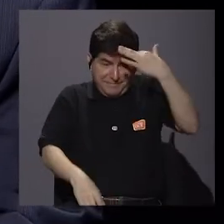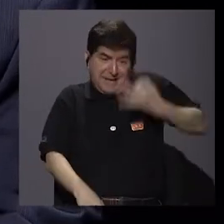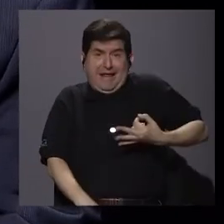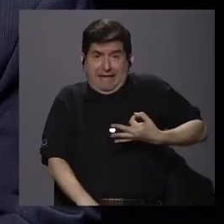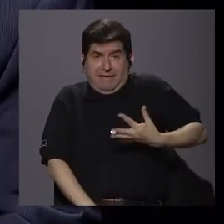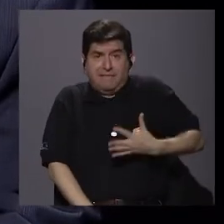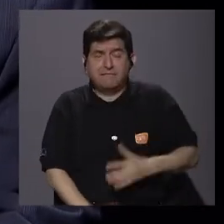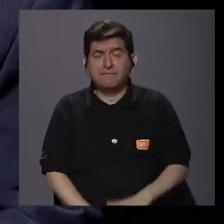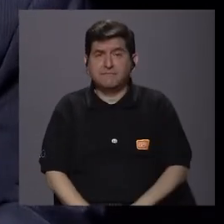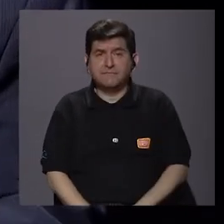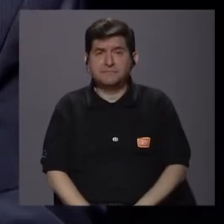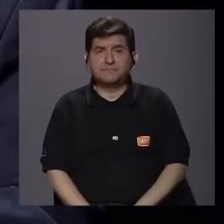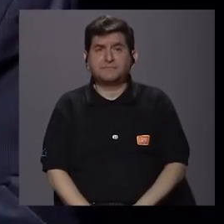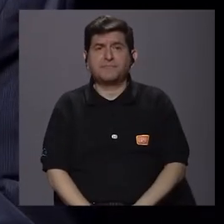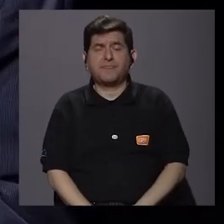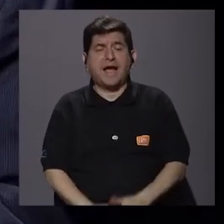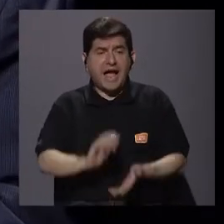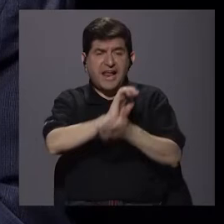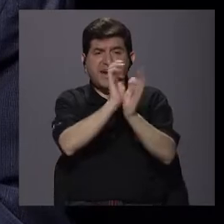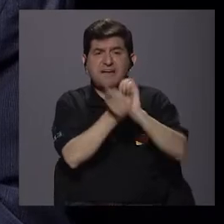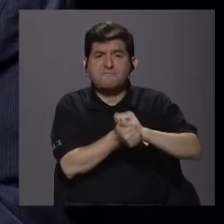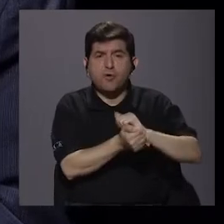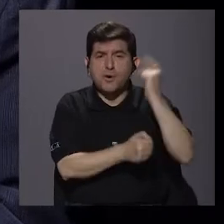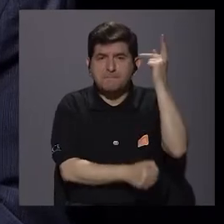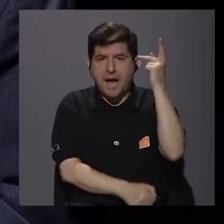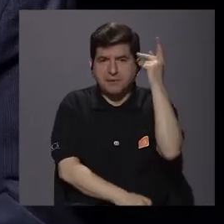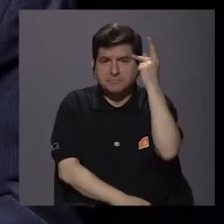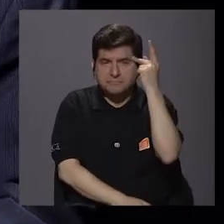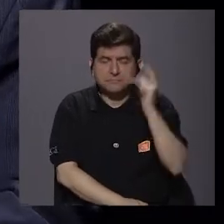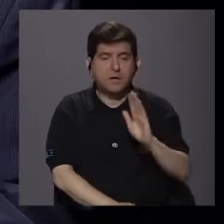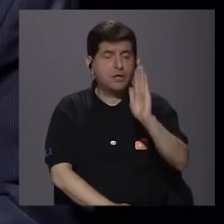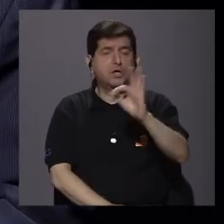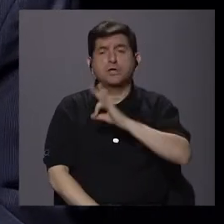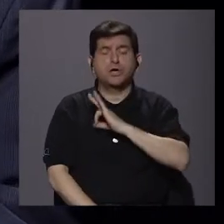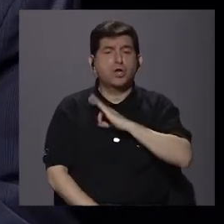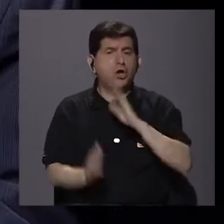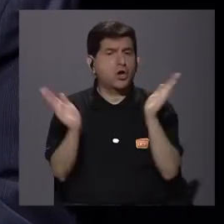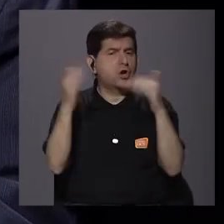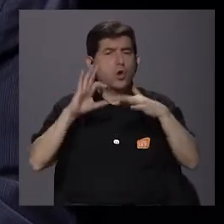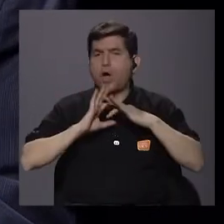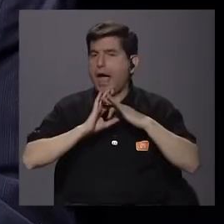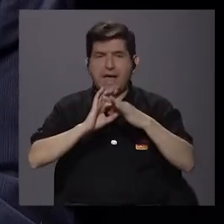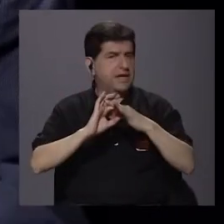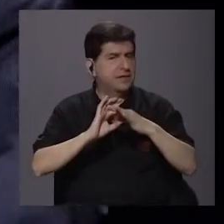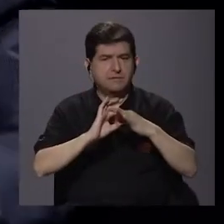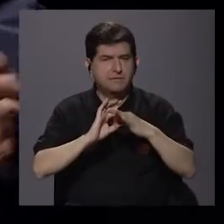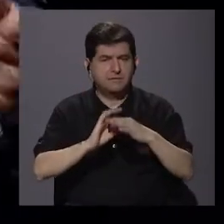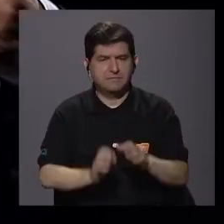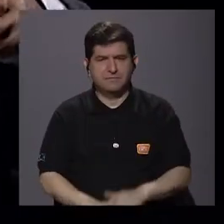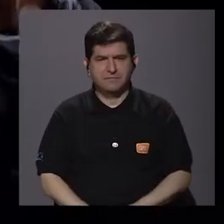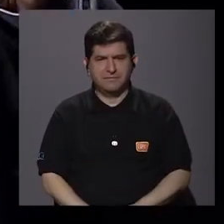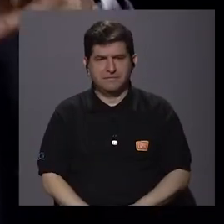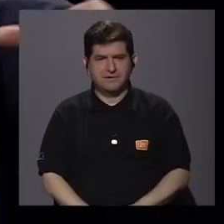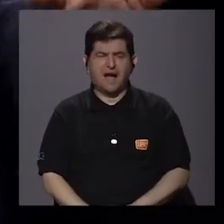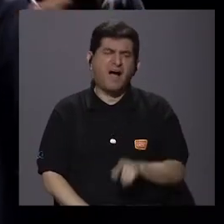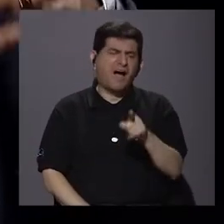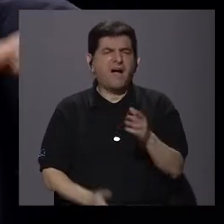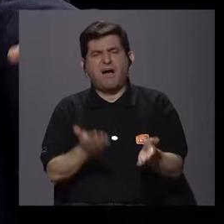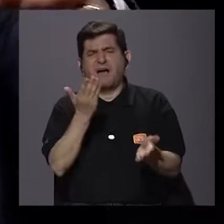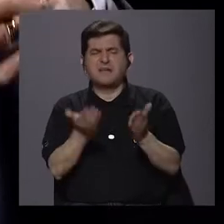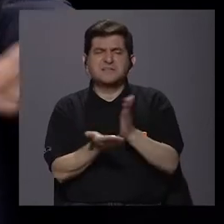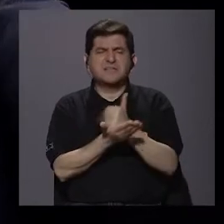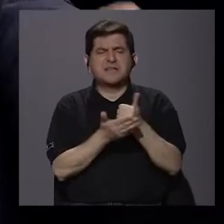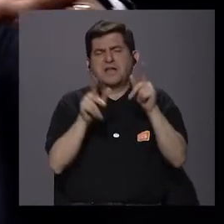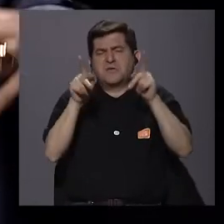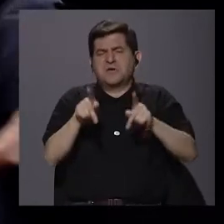que entre la reforma política y su bienestar no hay ninguna relación es una cosa exótica que se les